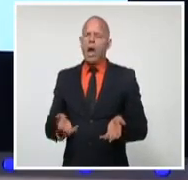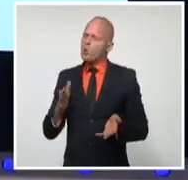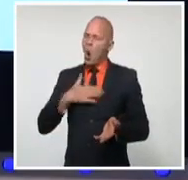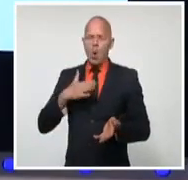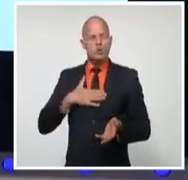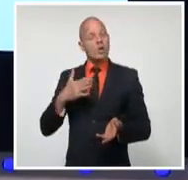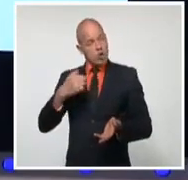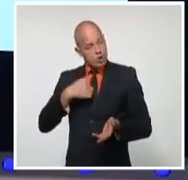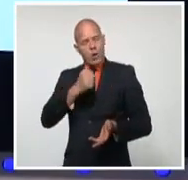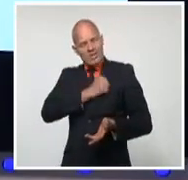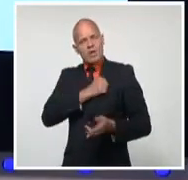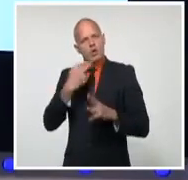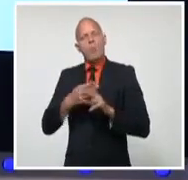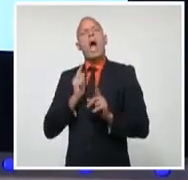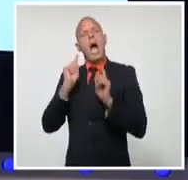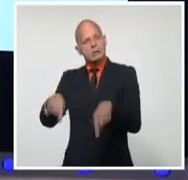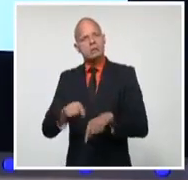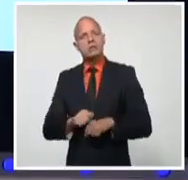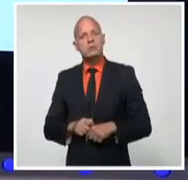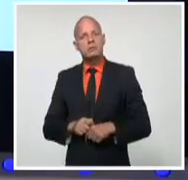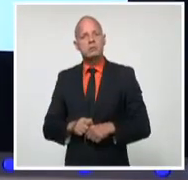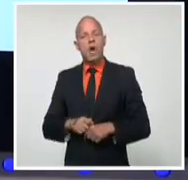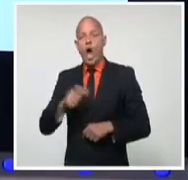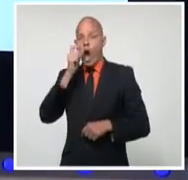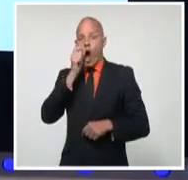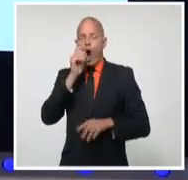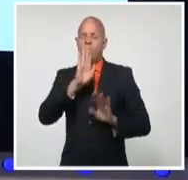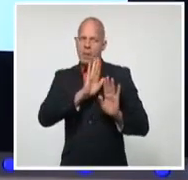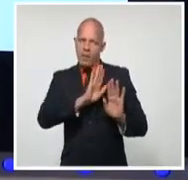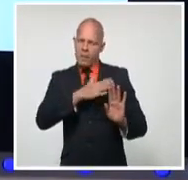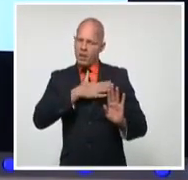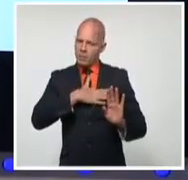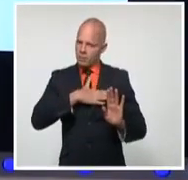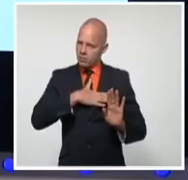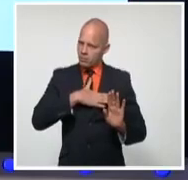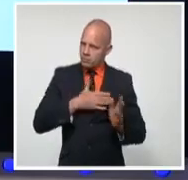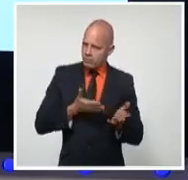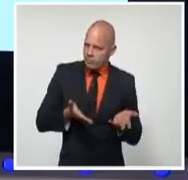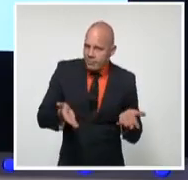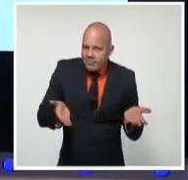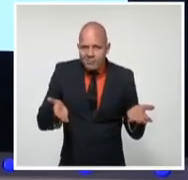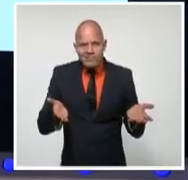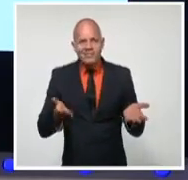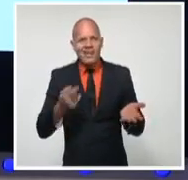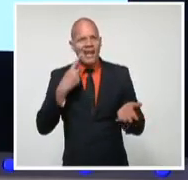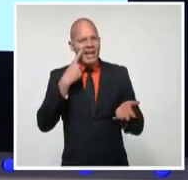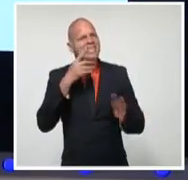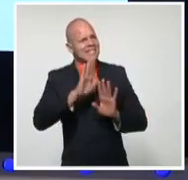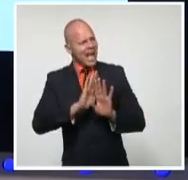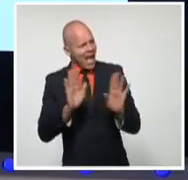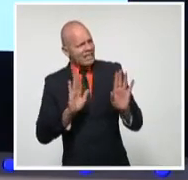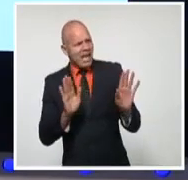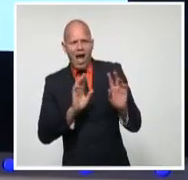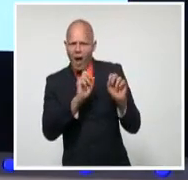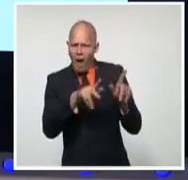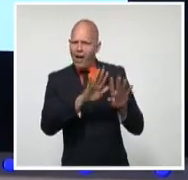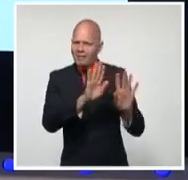en términos muy diplomáticos, no se preocupe, también trabajarían, también tienen interés con